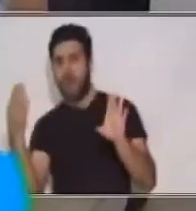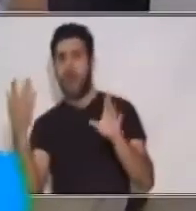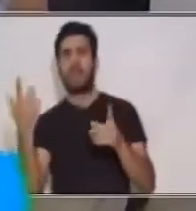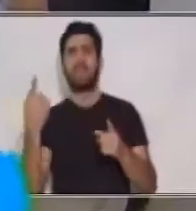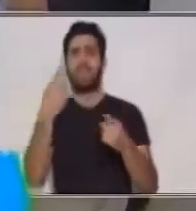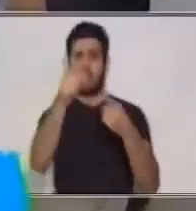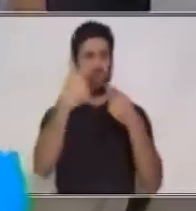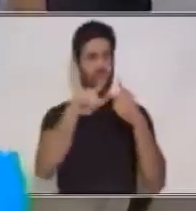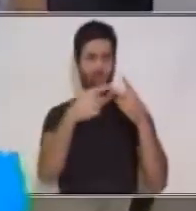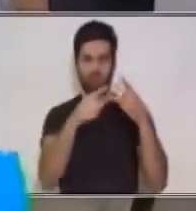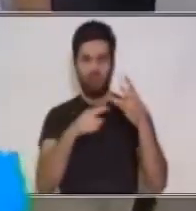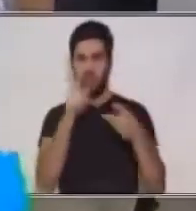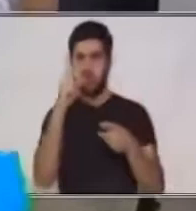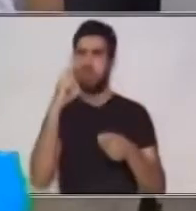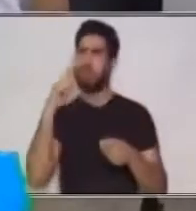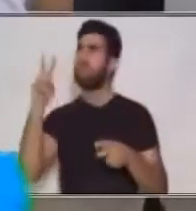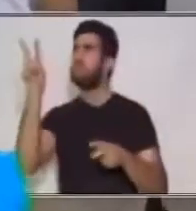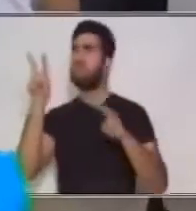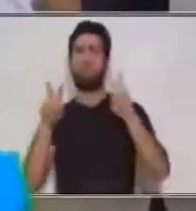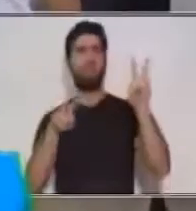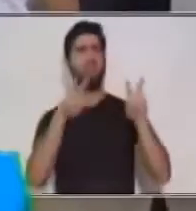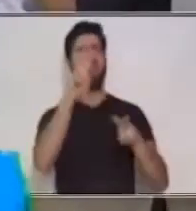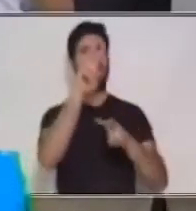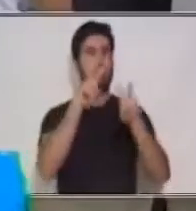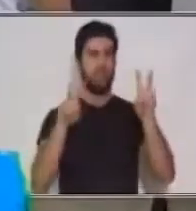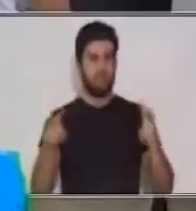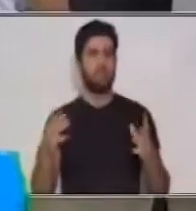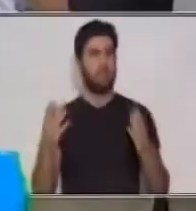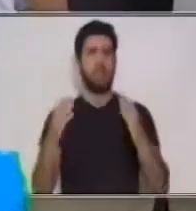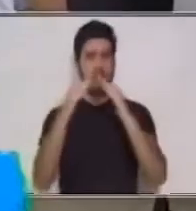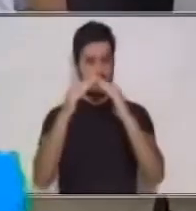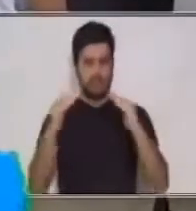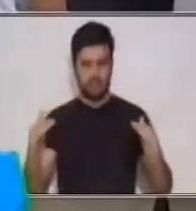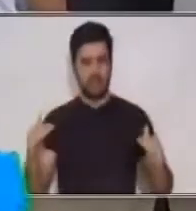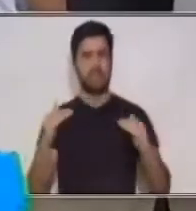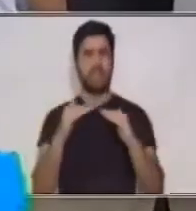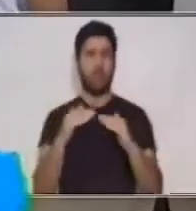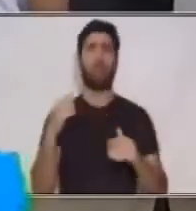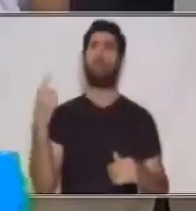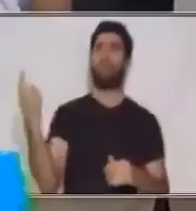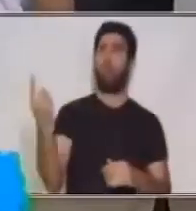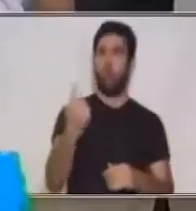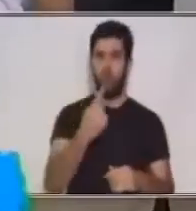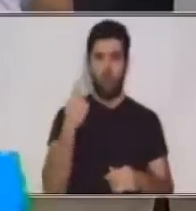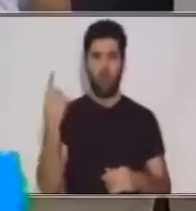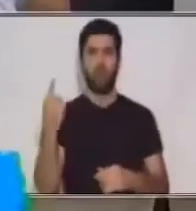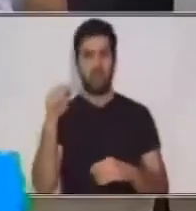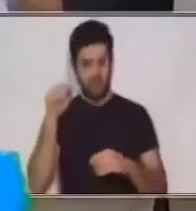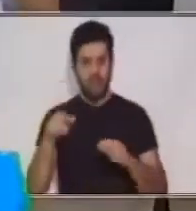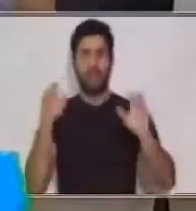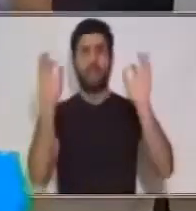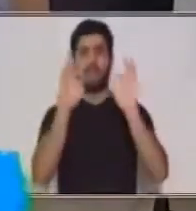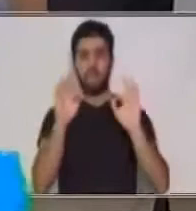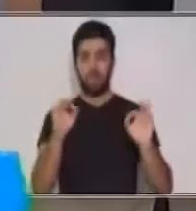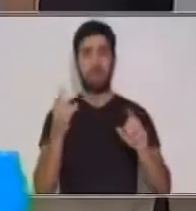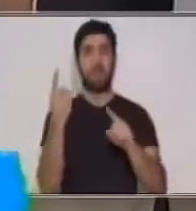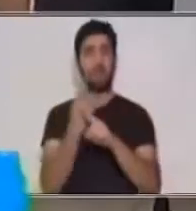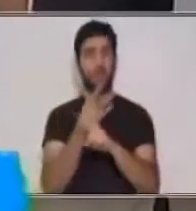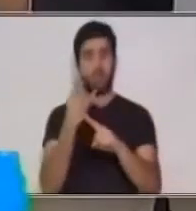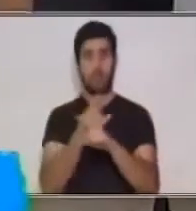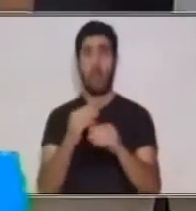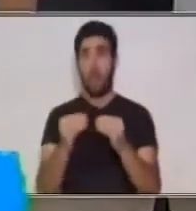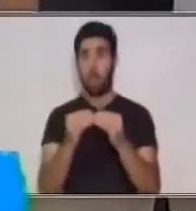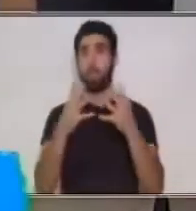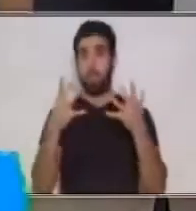donde ustedes pueden encontrar triángulos, ¿verdad? Porque los triángulos están en todos lados. En todos lados, es una figura matemática y